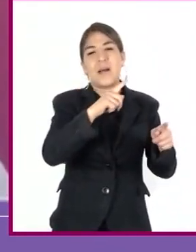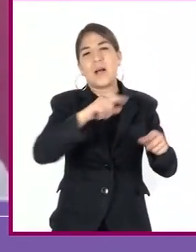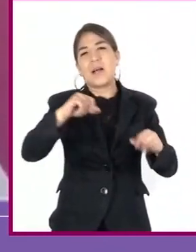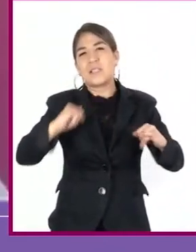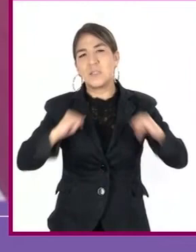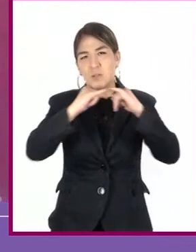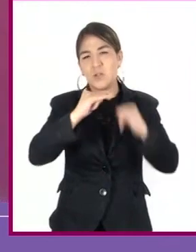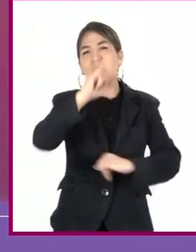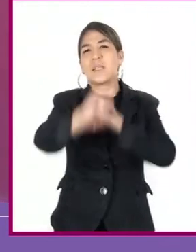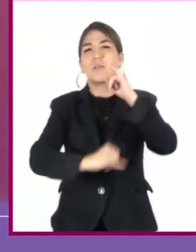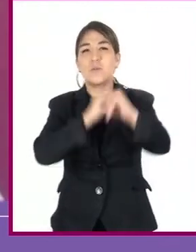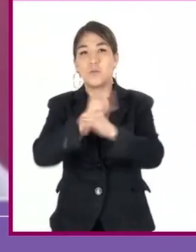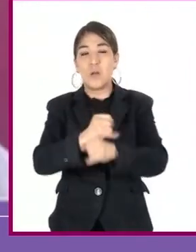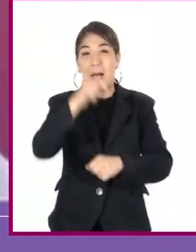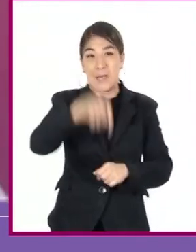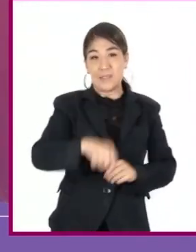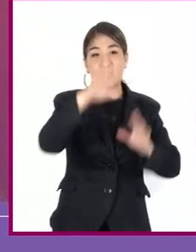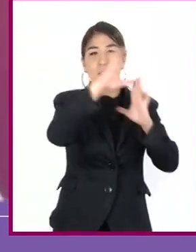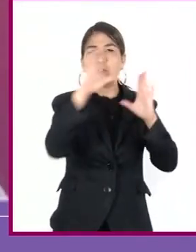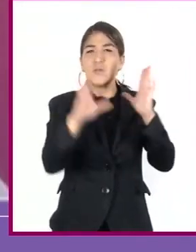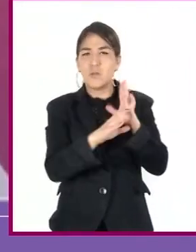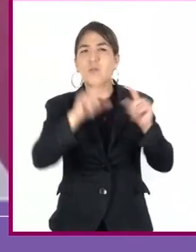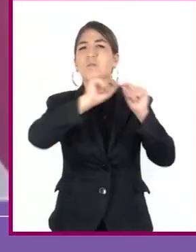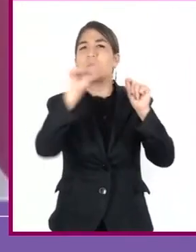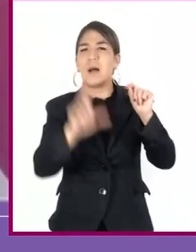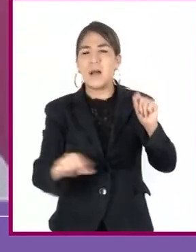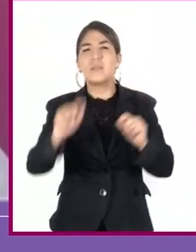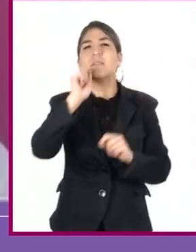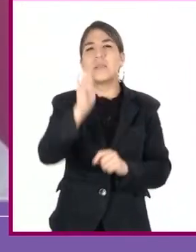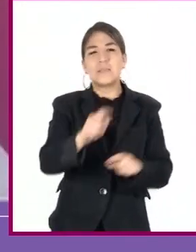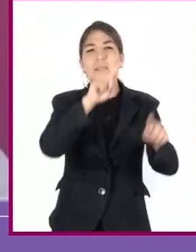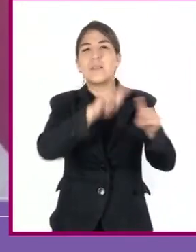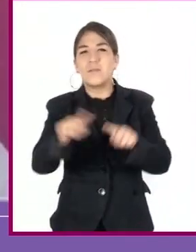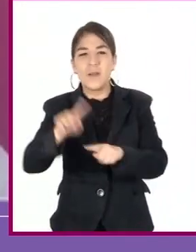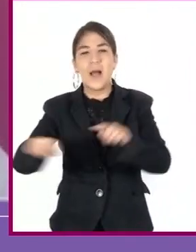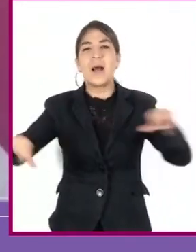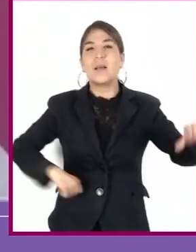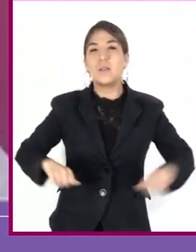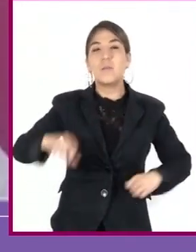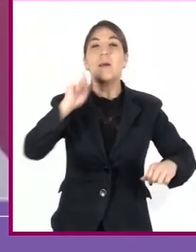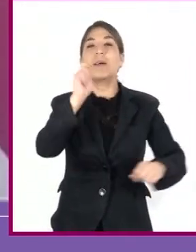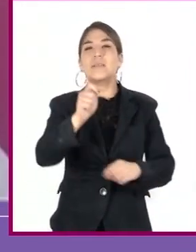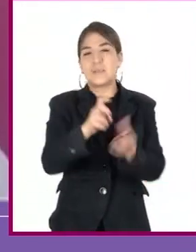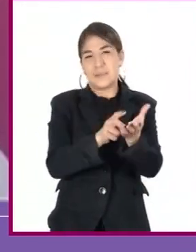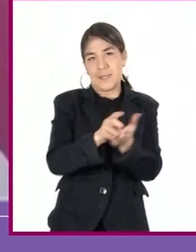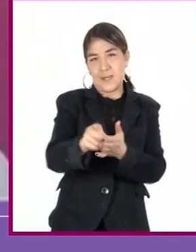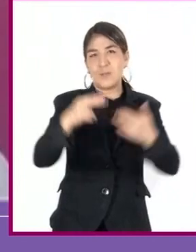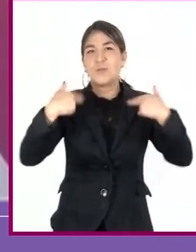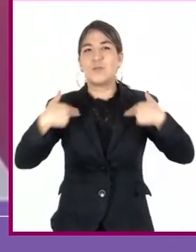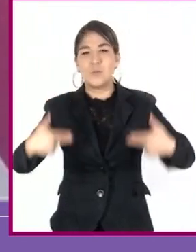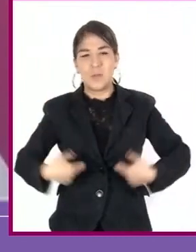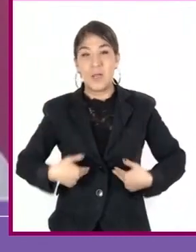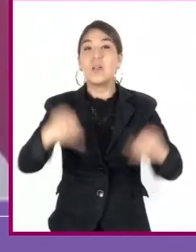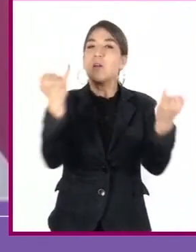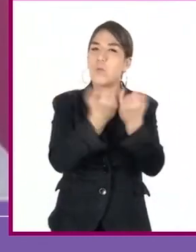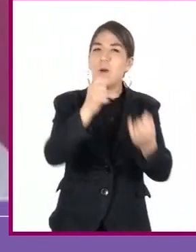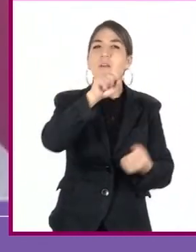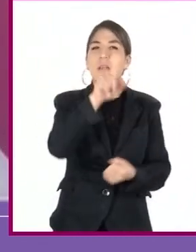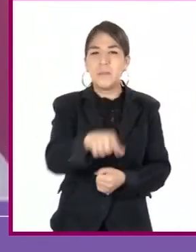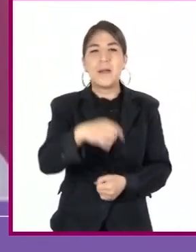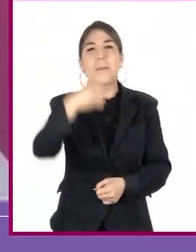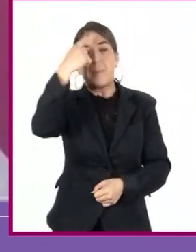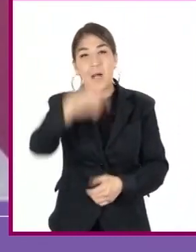La Constitución de nuestro país incluye diversos tratados en materia de derechos humanos. Además,